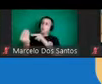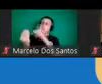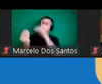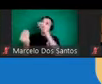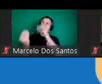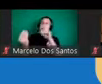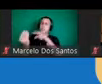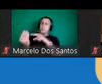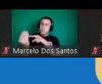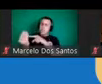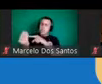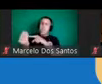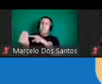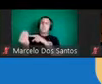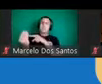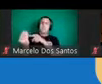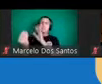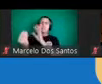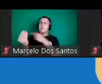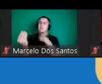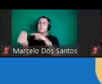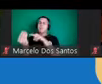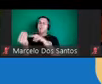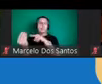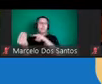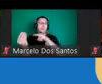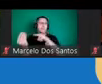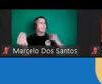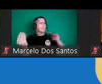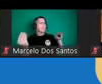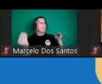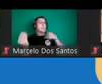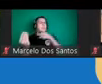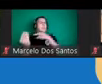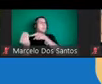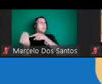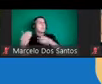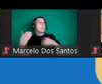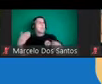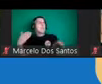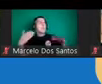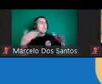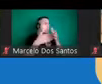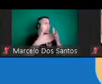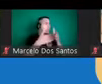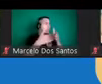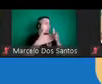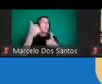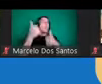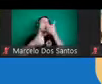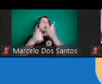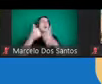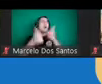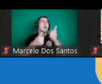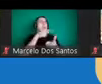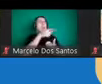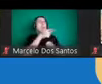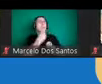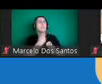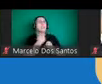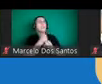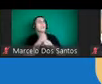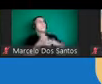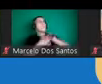entorno, lo que decíamos, ¿verdad? Observar más allá de las limitaciones que tenga ese compañero. Yo tengo que observar